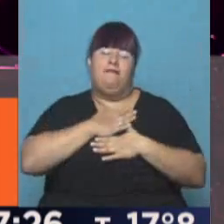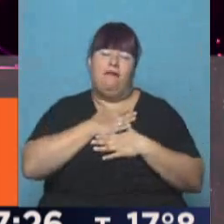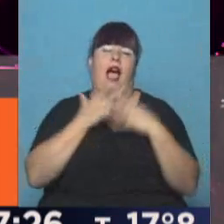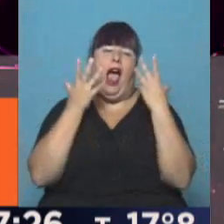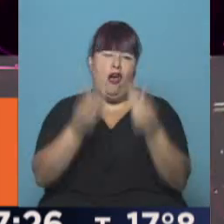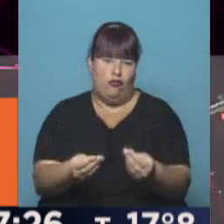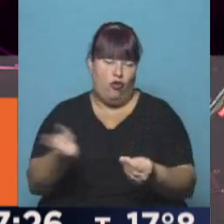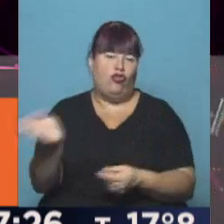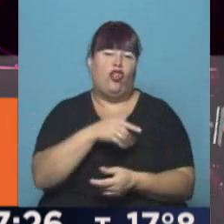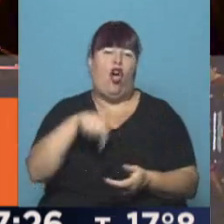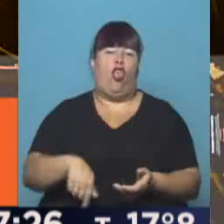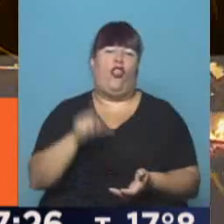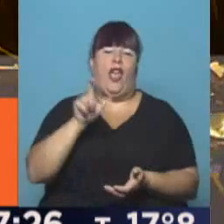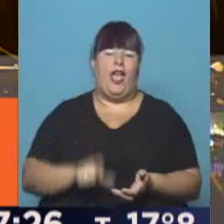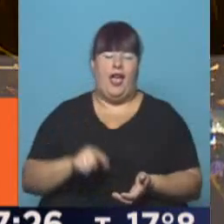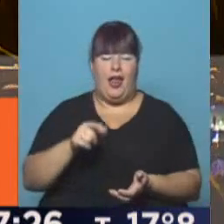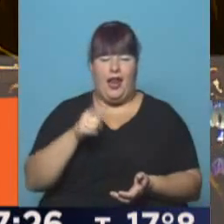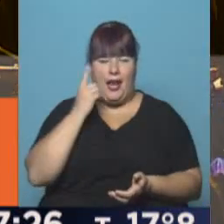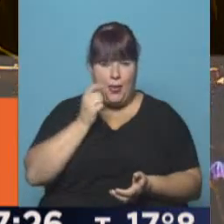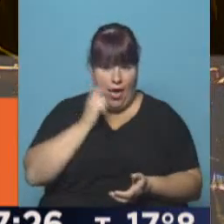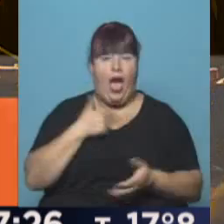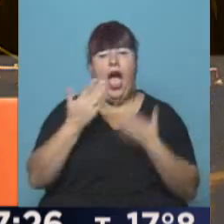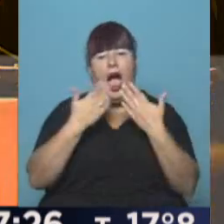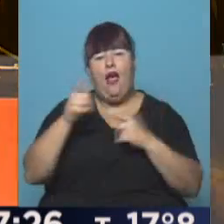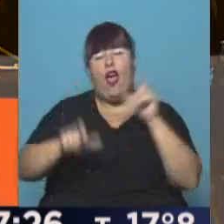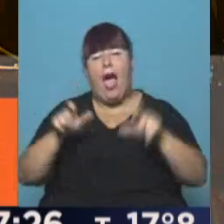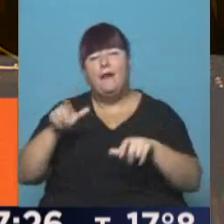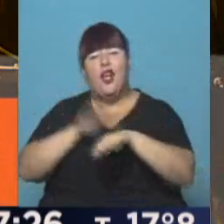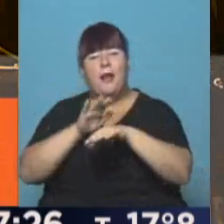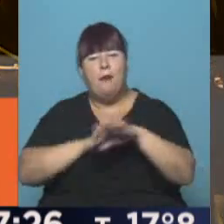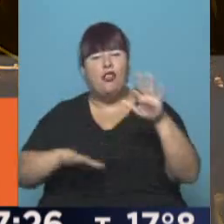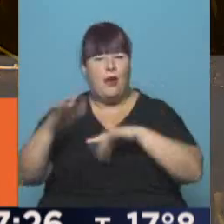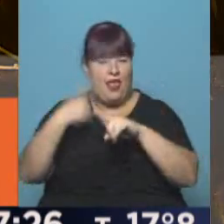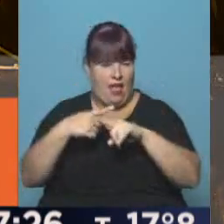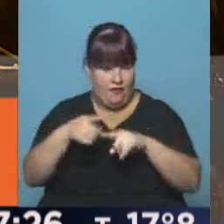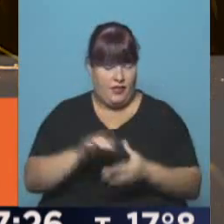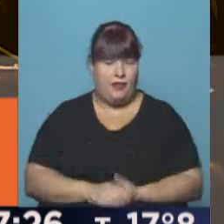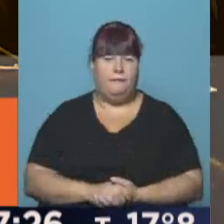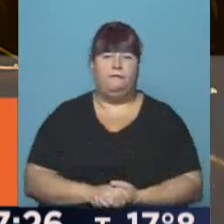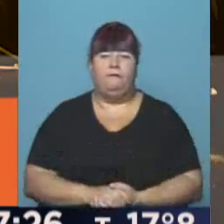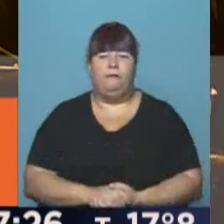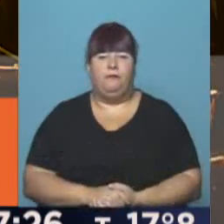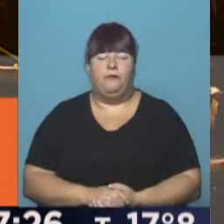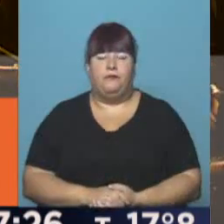a abrazar a todos Comodoro Rivadavia. Estuvimos hablando allí con toda la gente responsable de este acontecimiento.